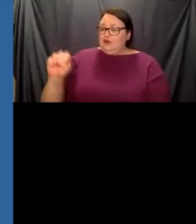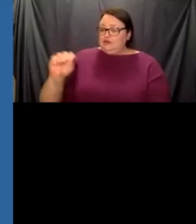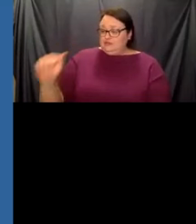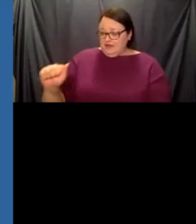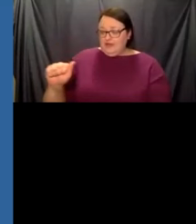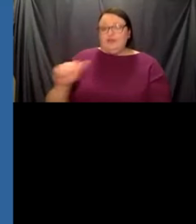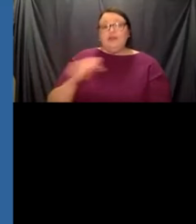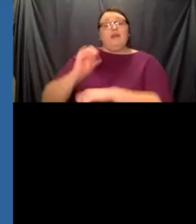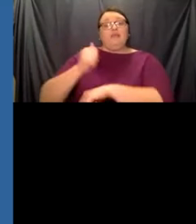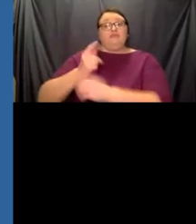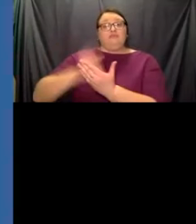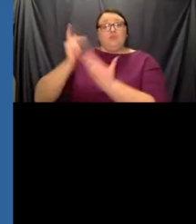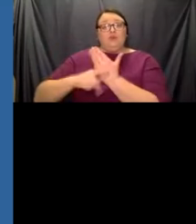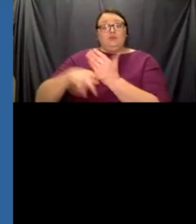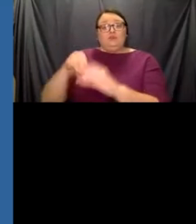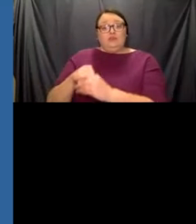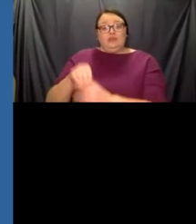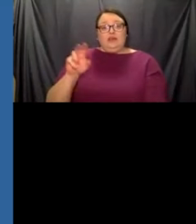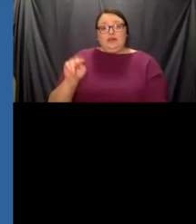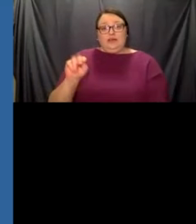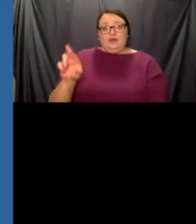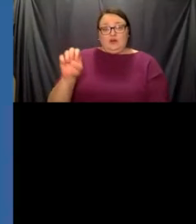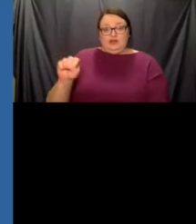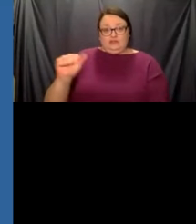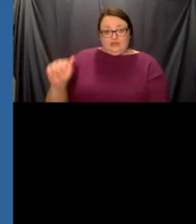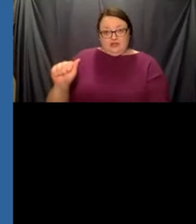Community Development Block Grant,